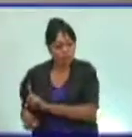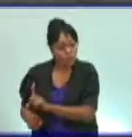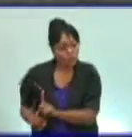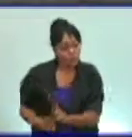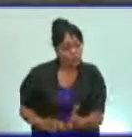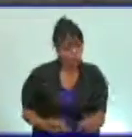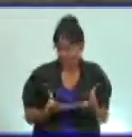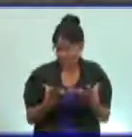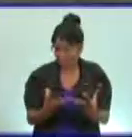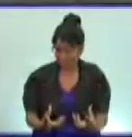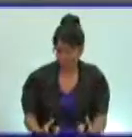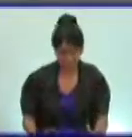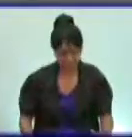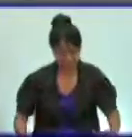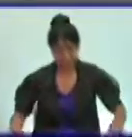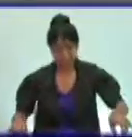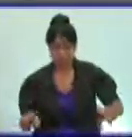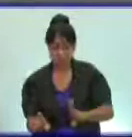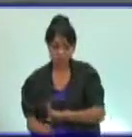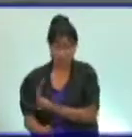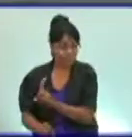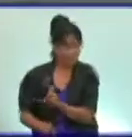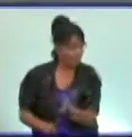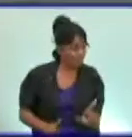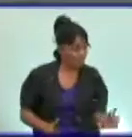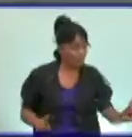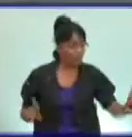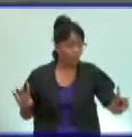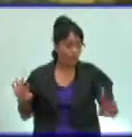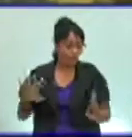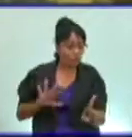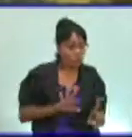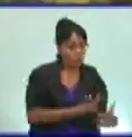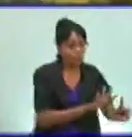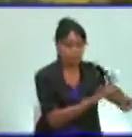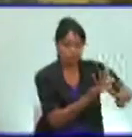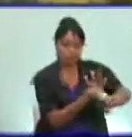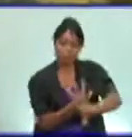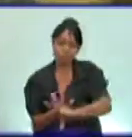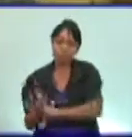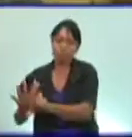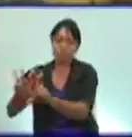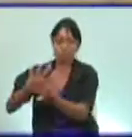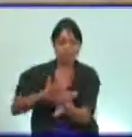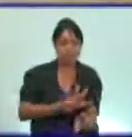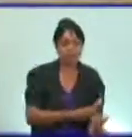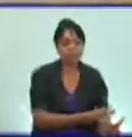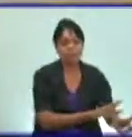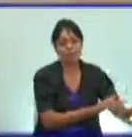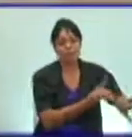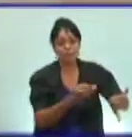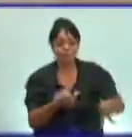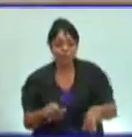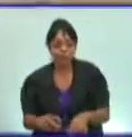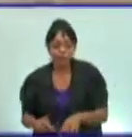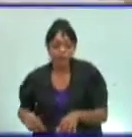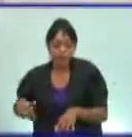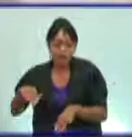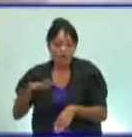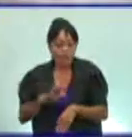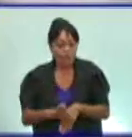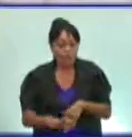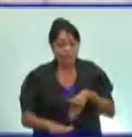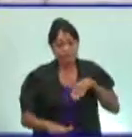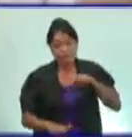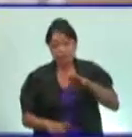fanguero. Se adelanta un caminante y algunos salen detrás, tras los pasos del añoso